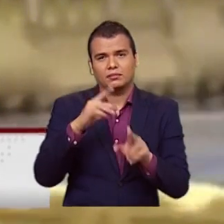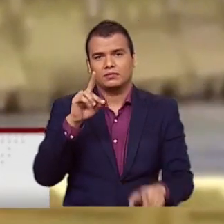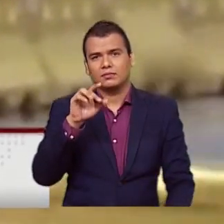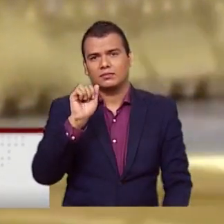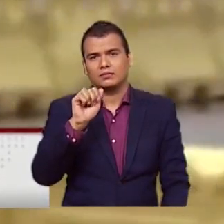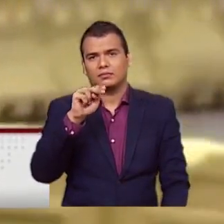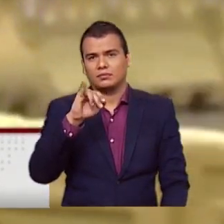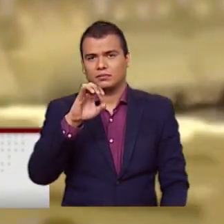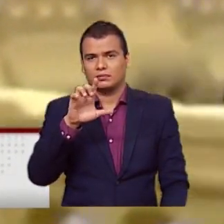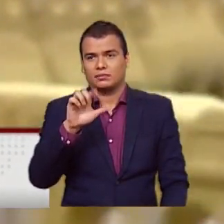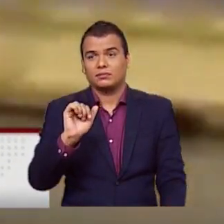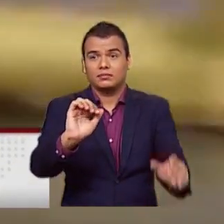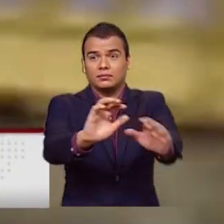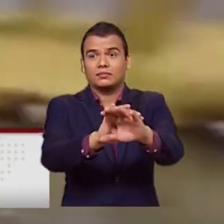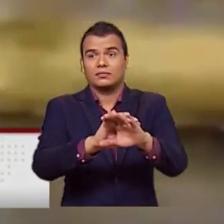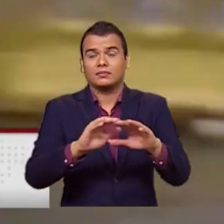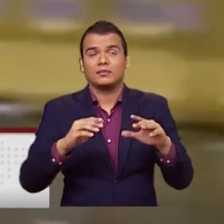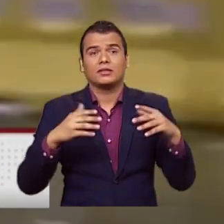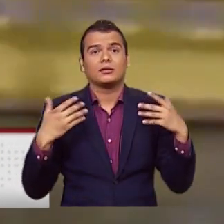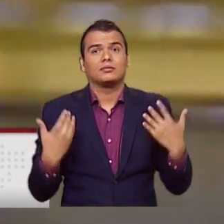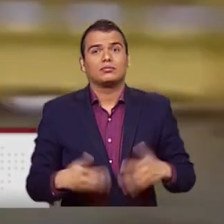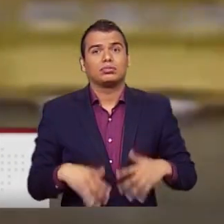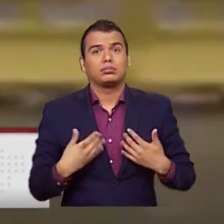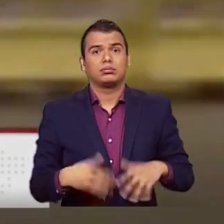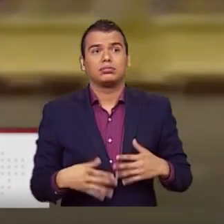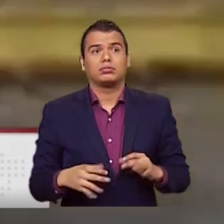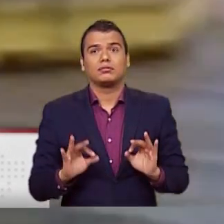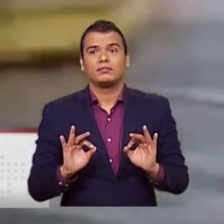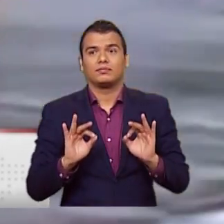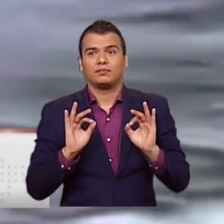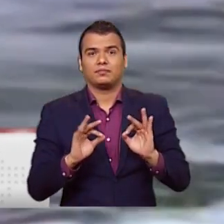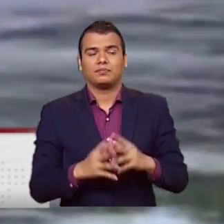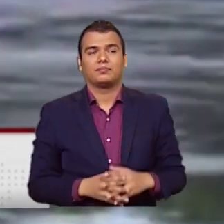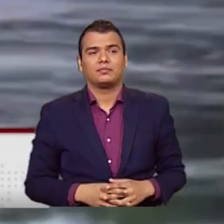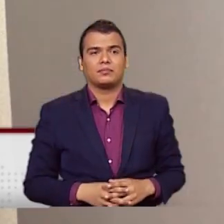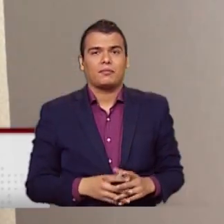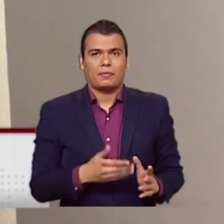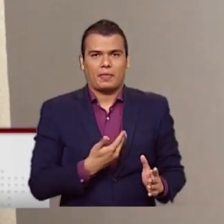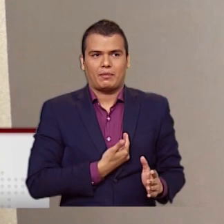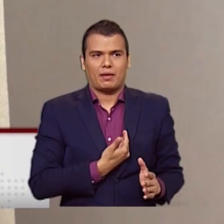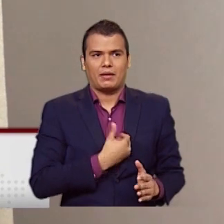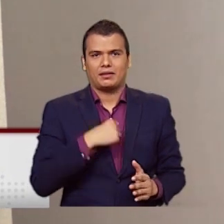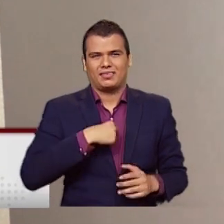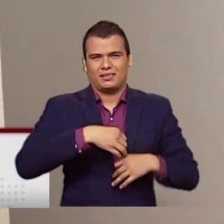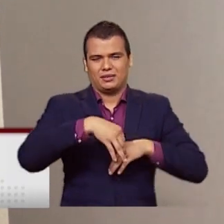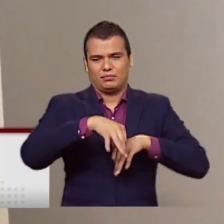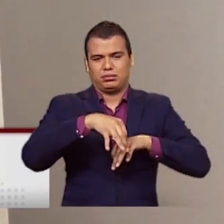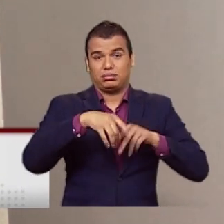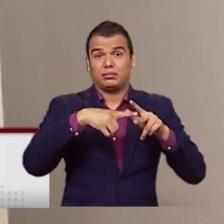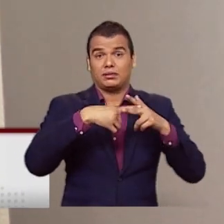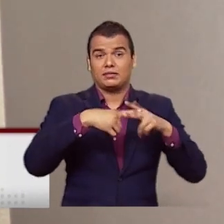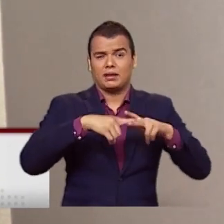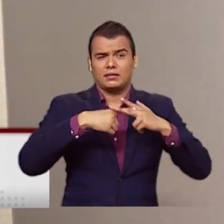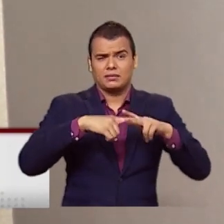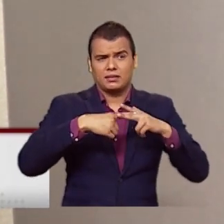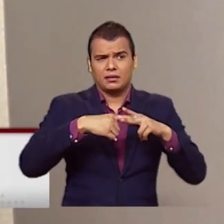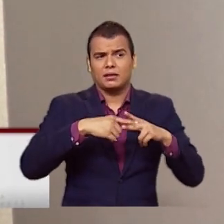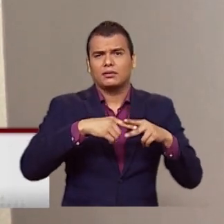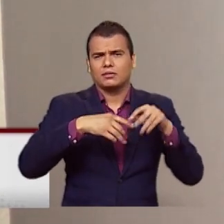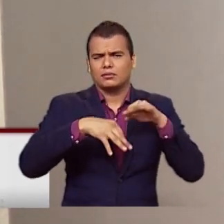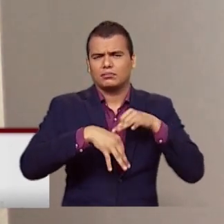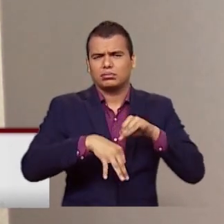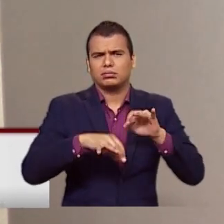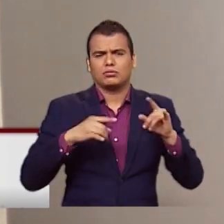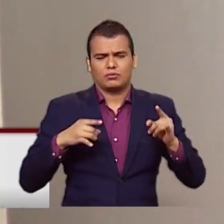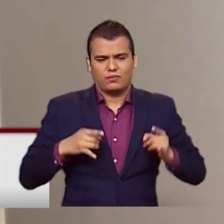ha explotado otros dotes además de los deportivos. Mi mamá tiene un taller de confección, ahí hacen uniformes